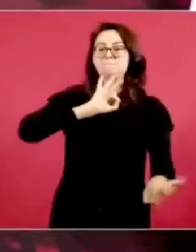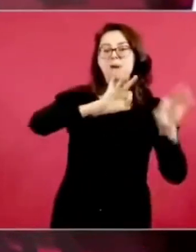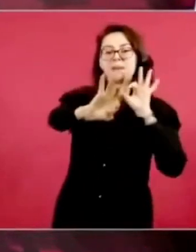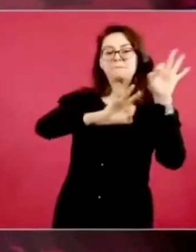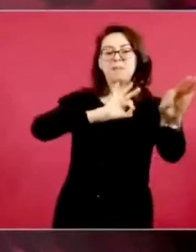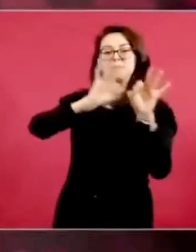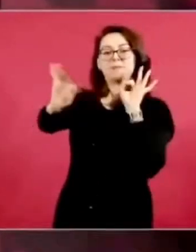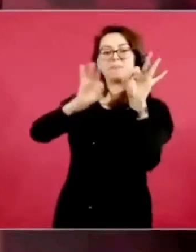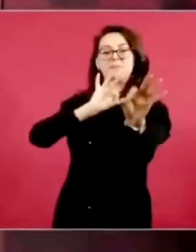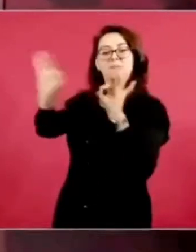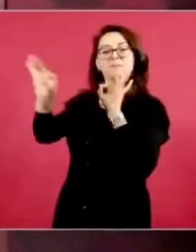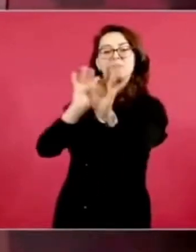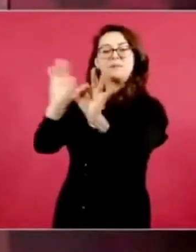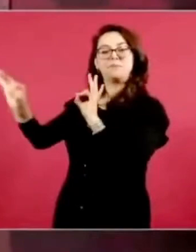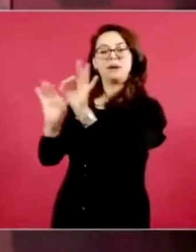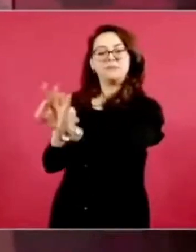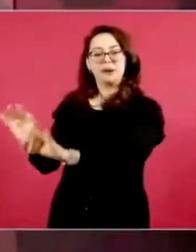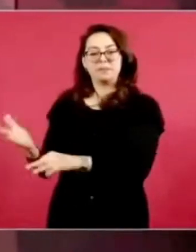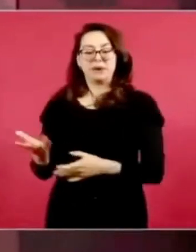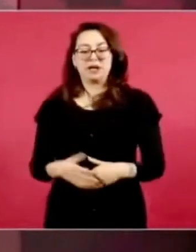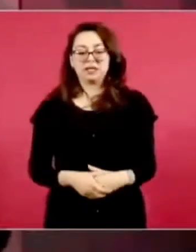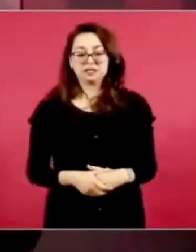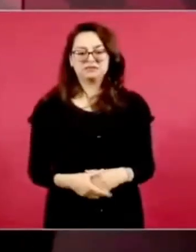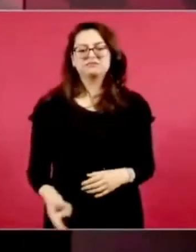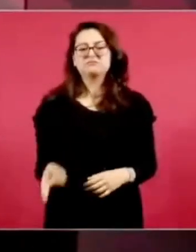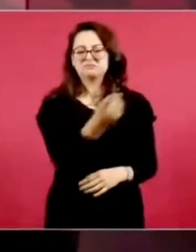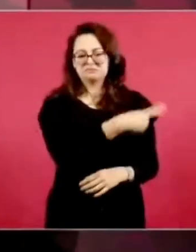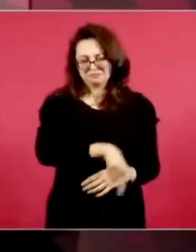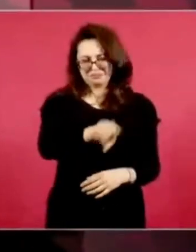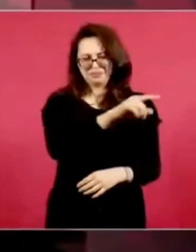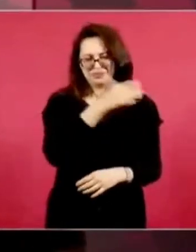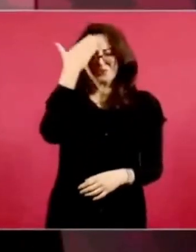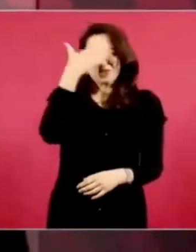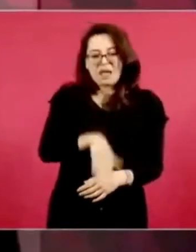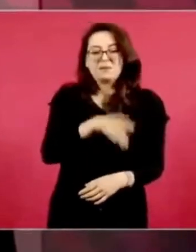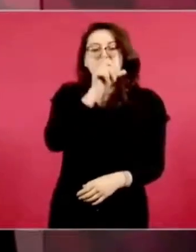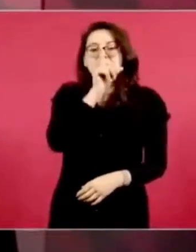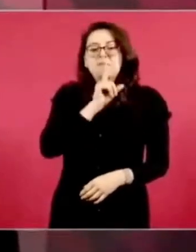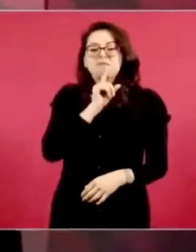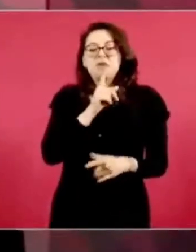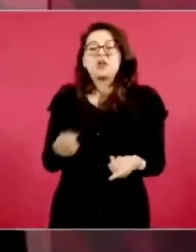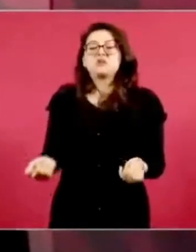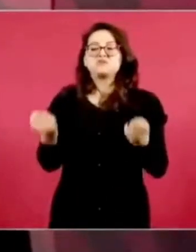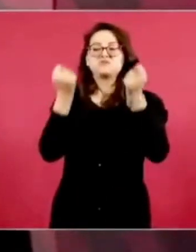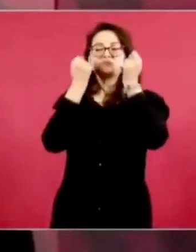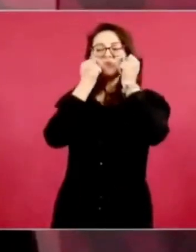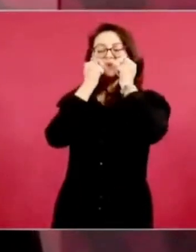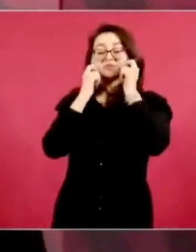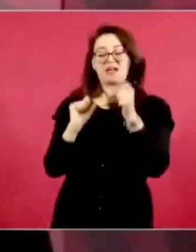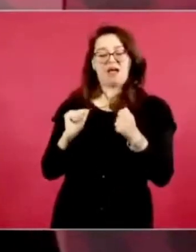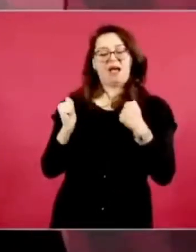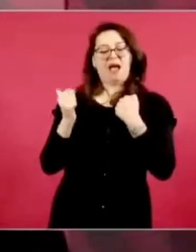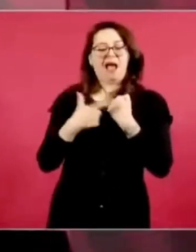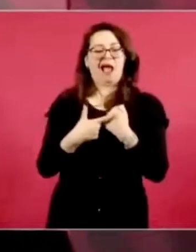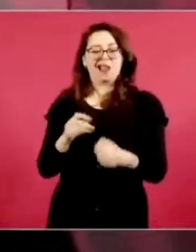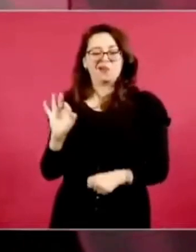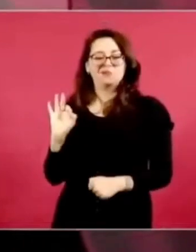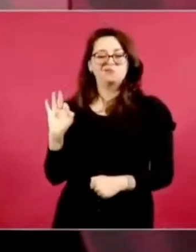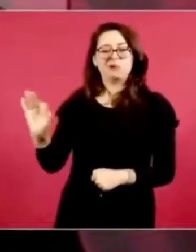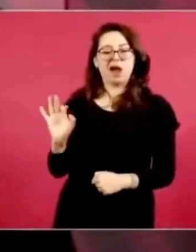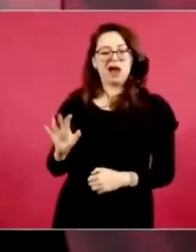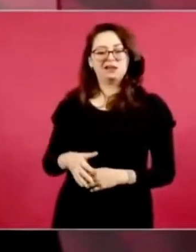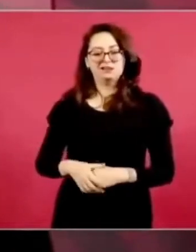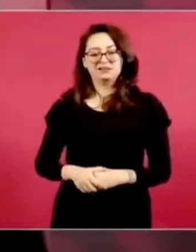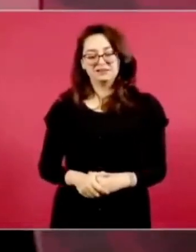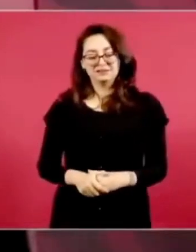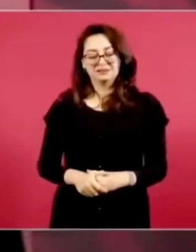con la máxima de que la calumnia, cuando no mancha tizna, no tratando, calumniando.